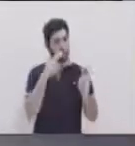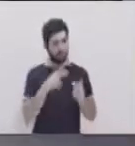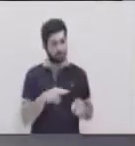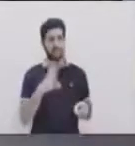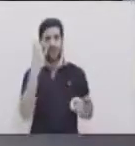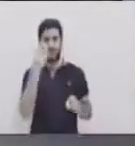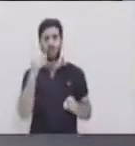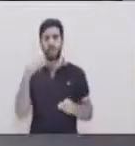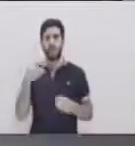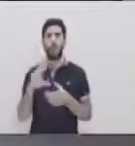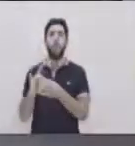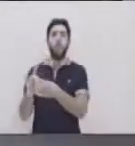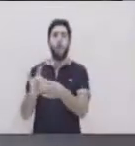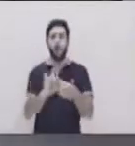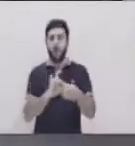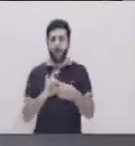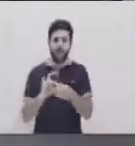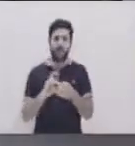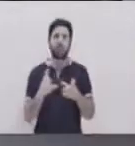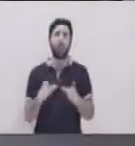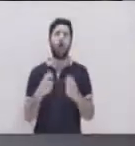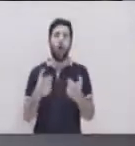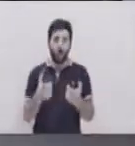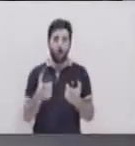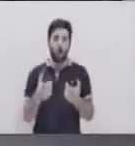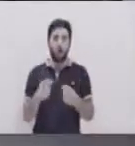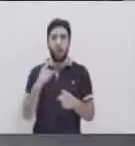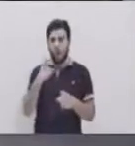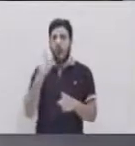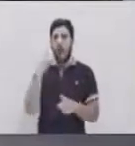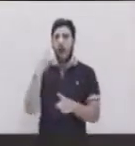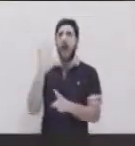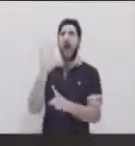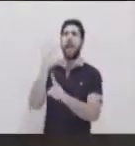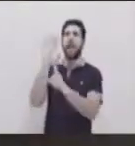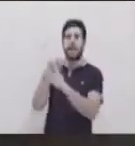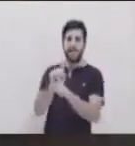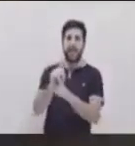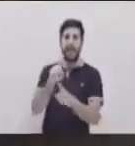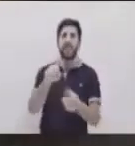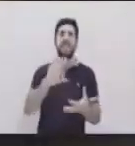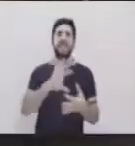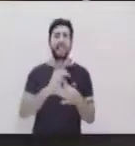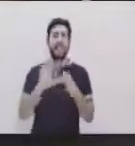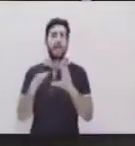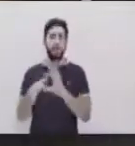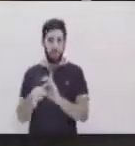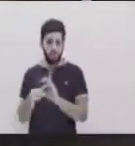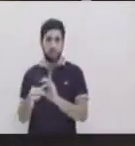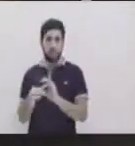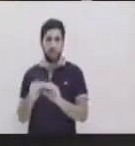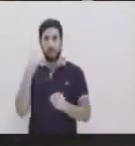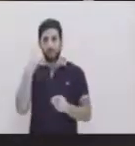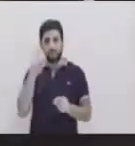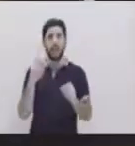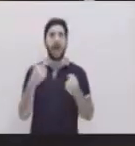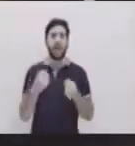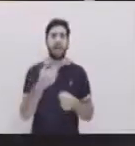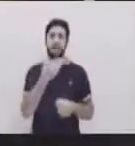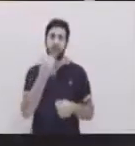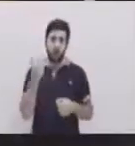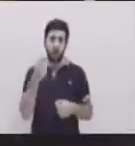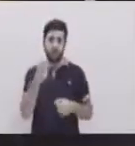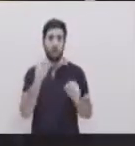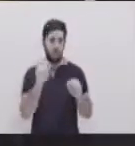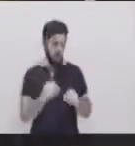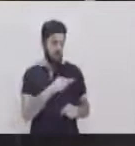eso que decías de la organización. Por ejemplo, ¿cómo lograste llevar el deporte y los estudios de la mano? ¿Podrías darnos